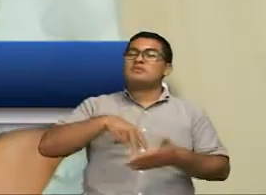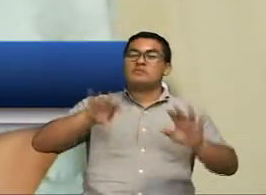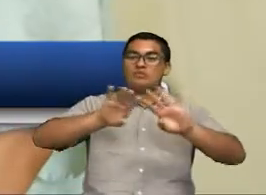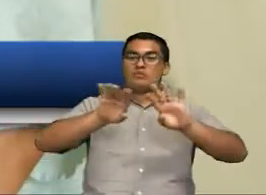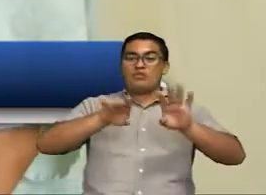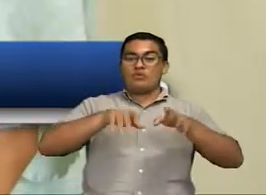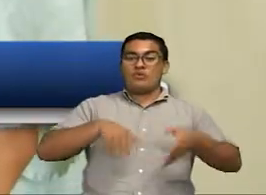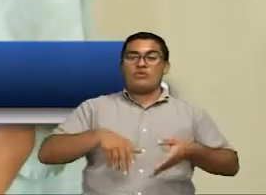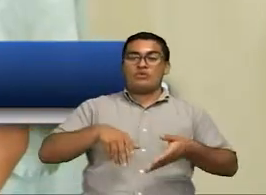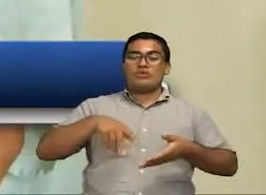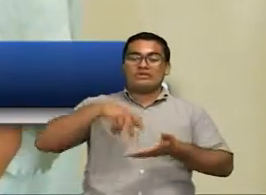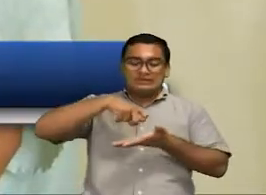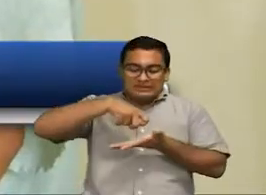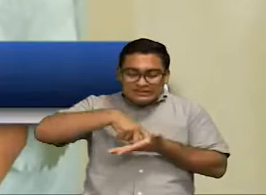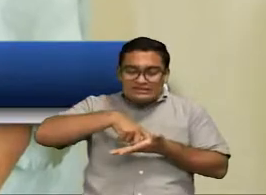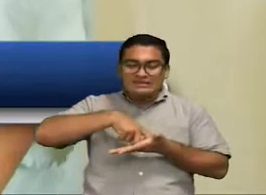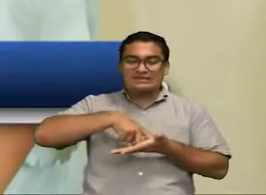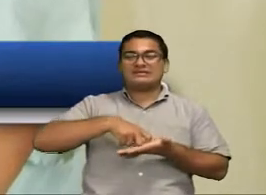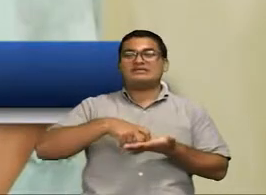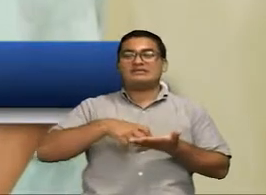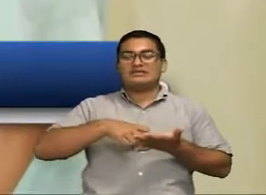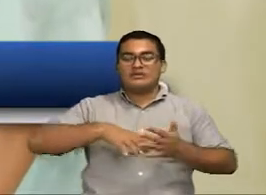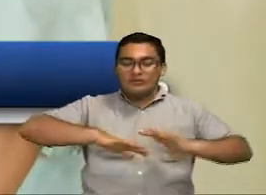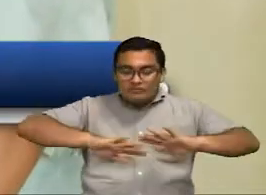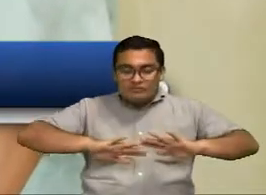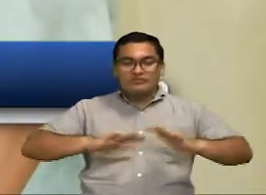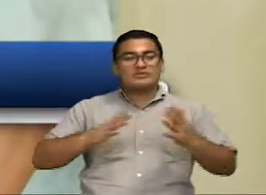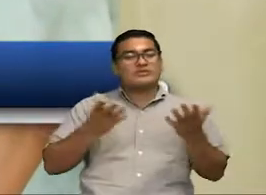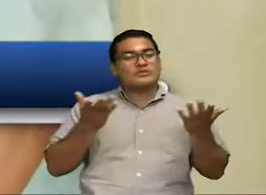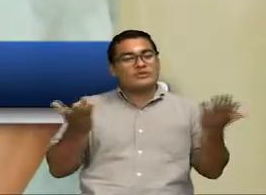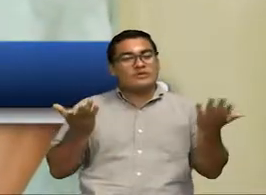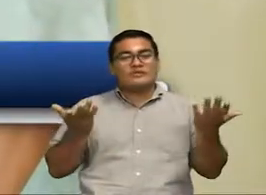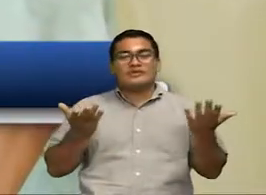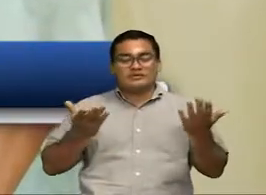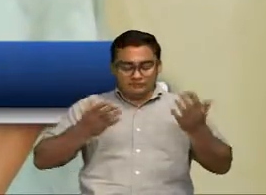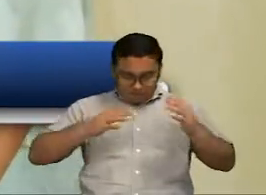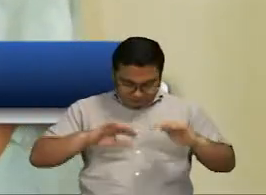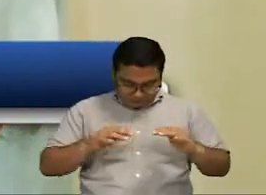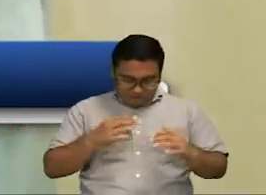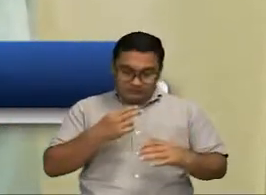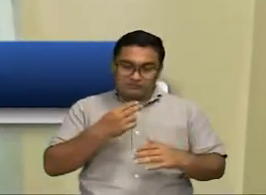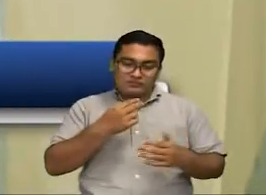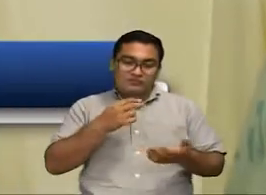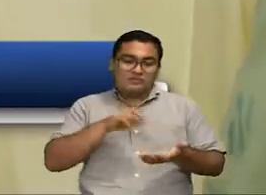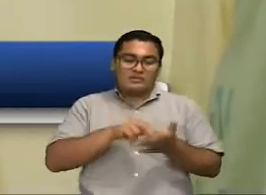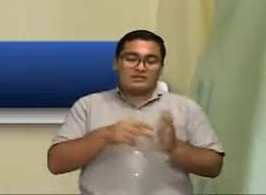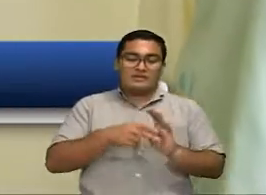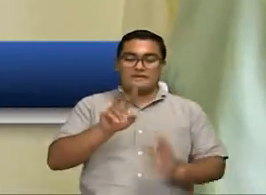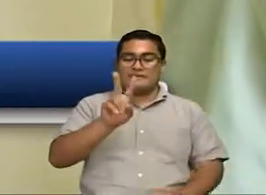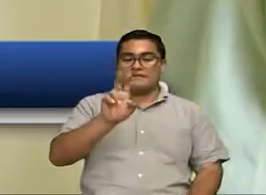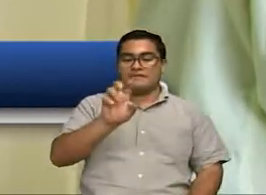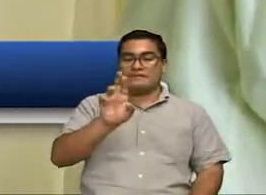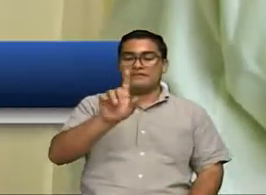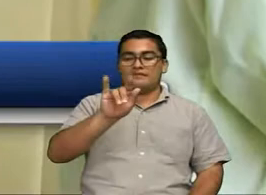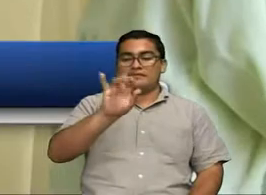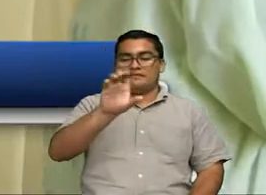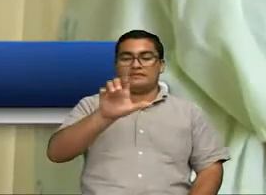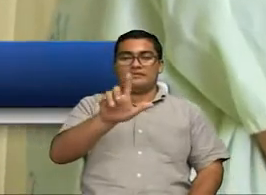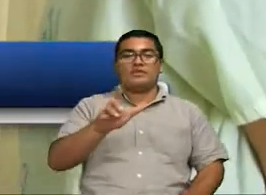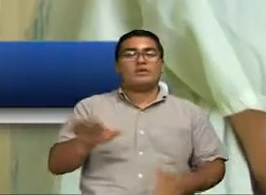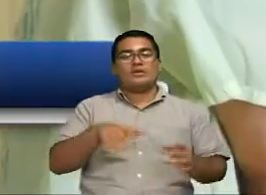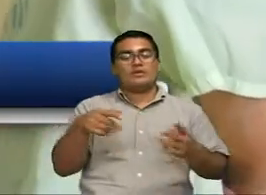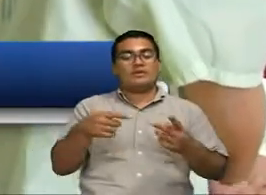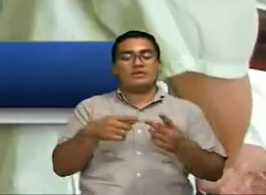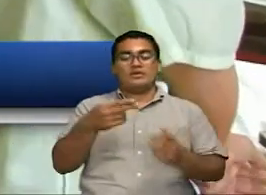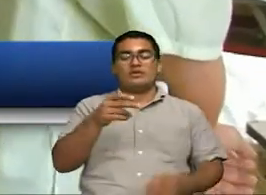en cuclilla, arrodillada, y dentro, esas, perdón, son las verticales. Y las horizontales son las pacientes que están en